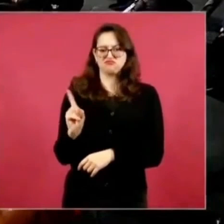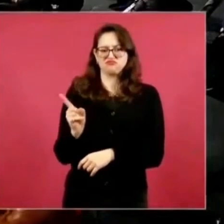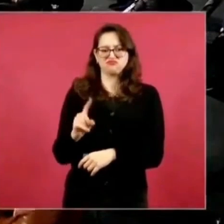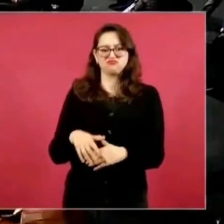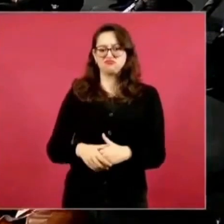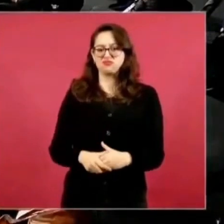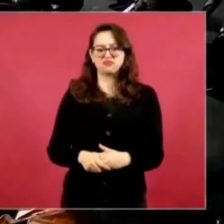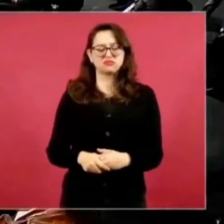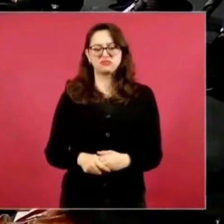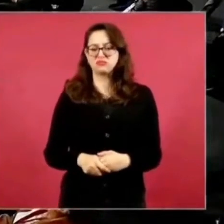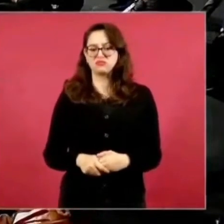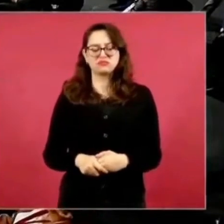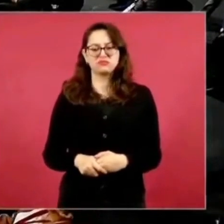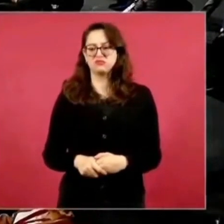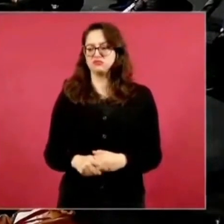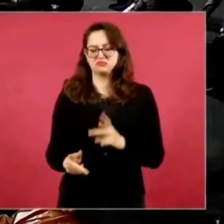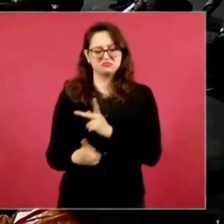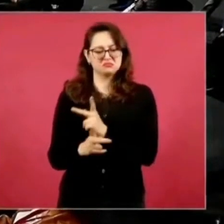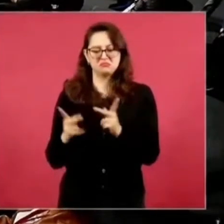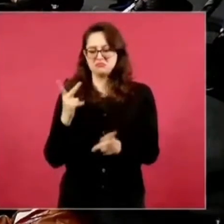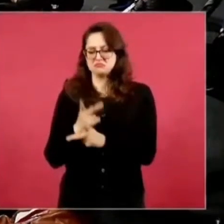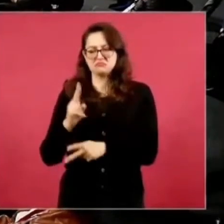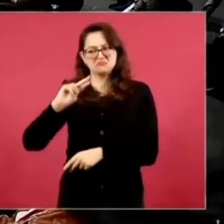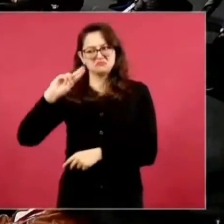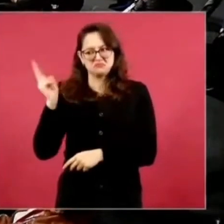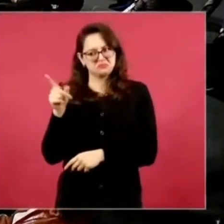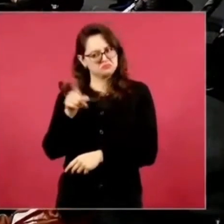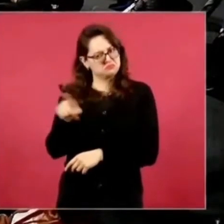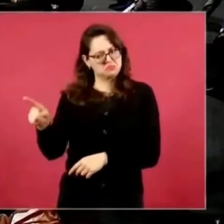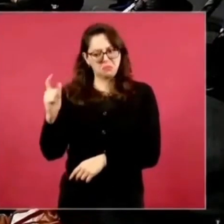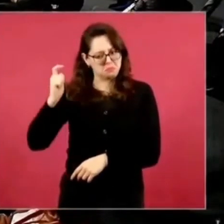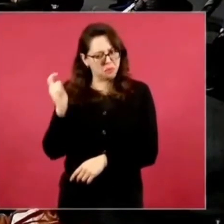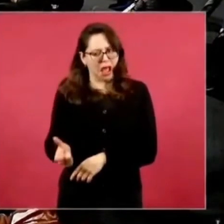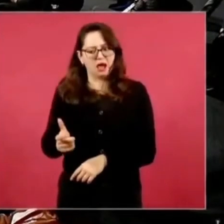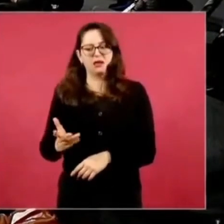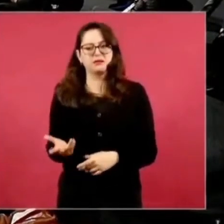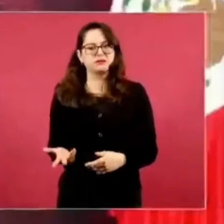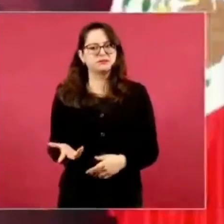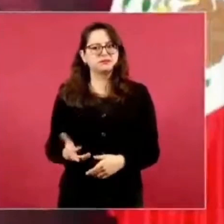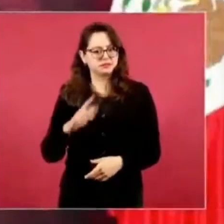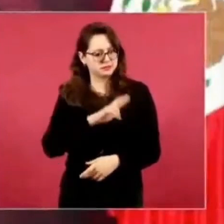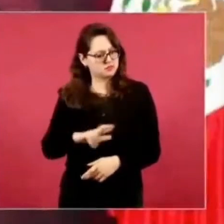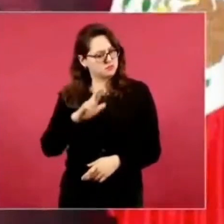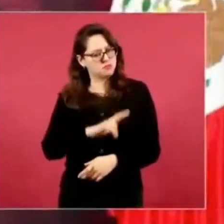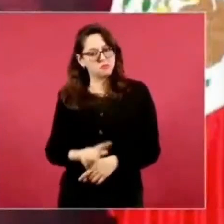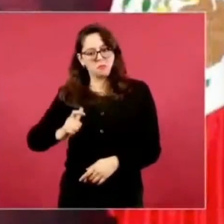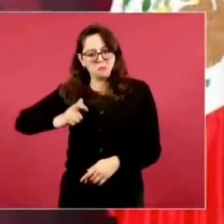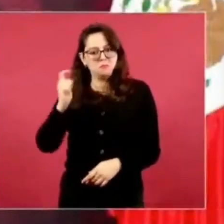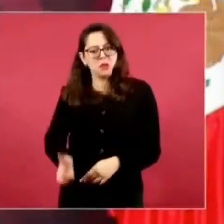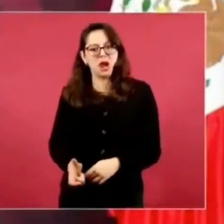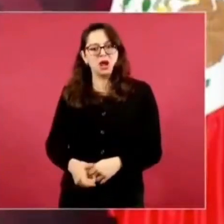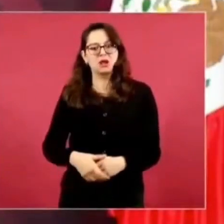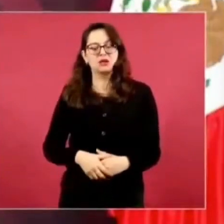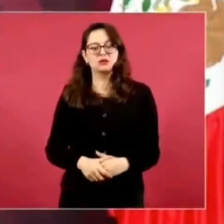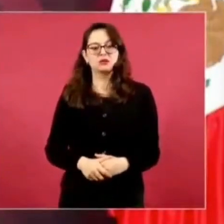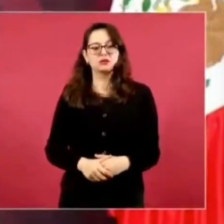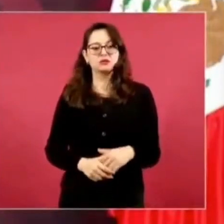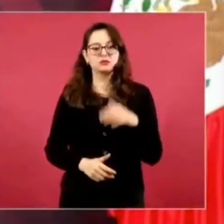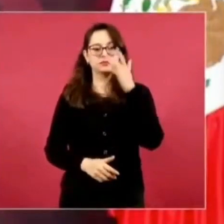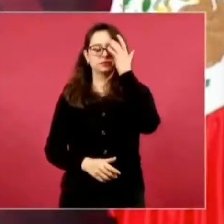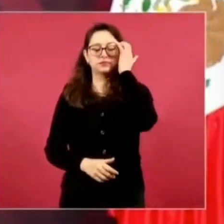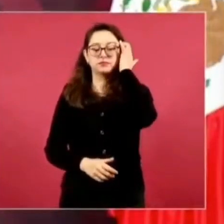la educación media superior y la educación superior. Y a partir de ahí empezaron a